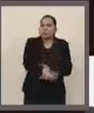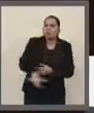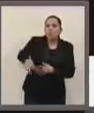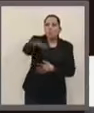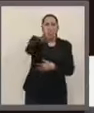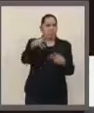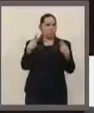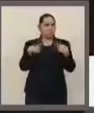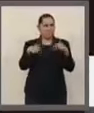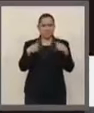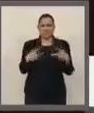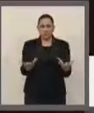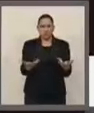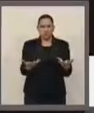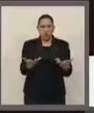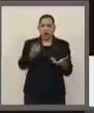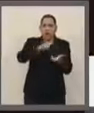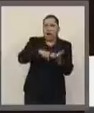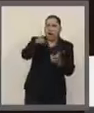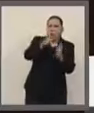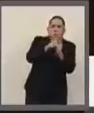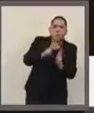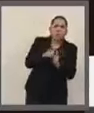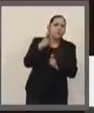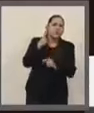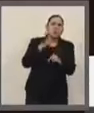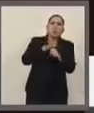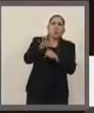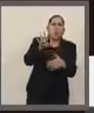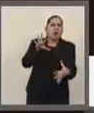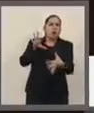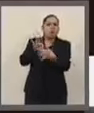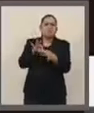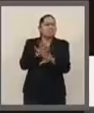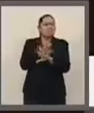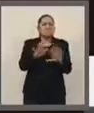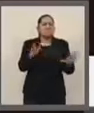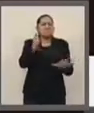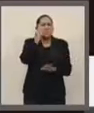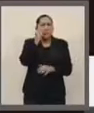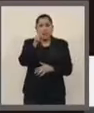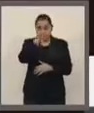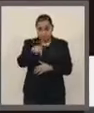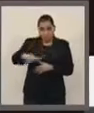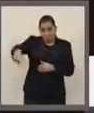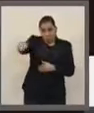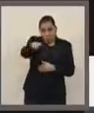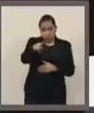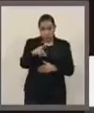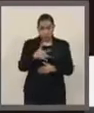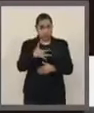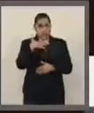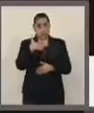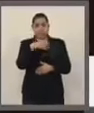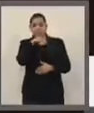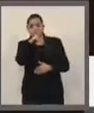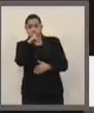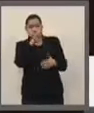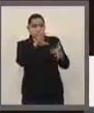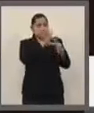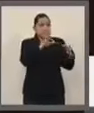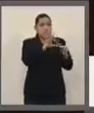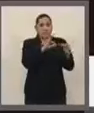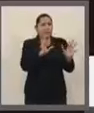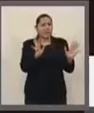compañeros, cuando nos critican, porque si nos estuviéramos equivocando ni nos los dirían, dejarían que nos fuéramos